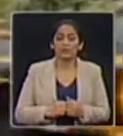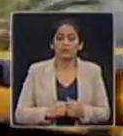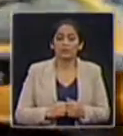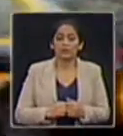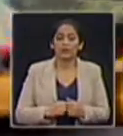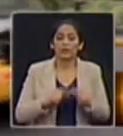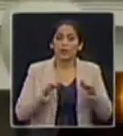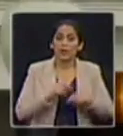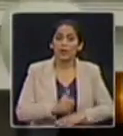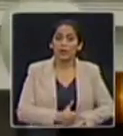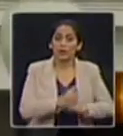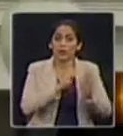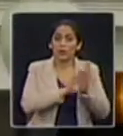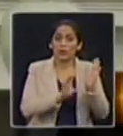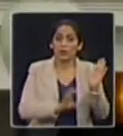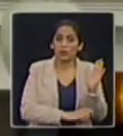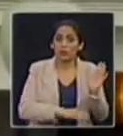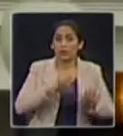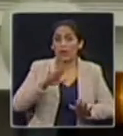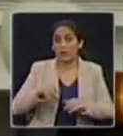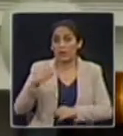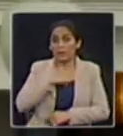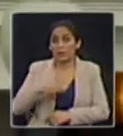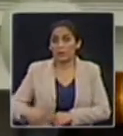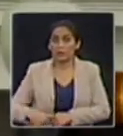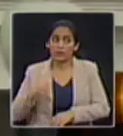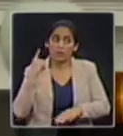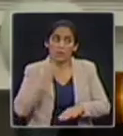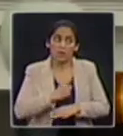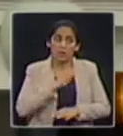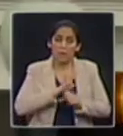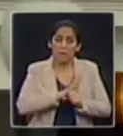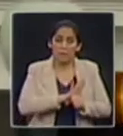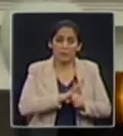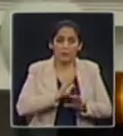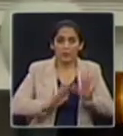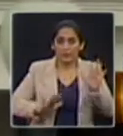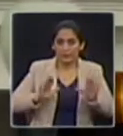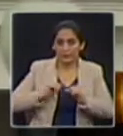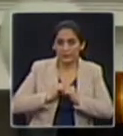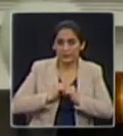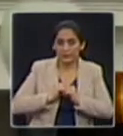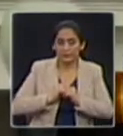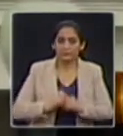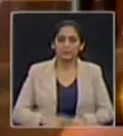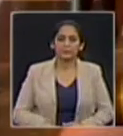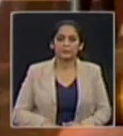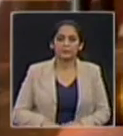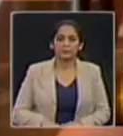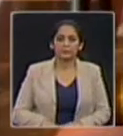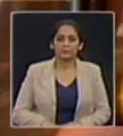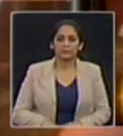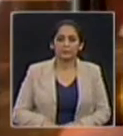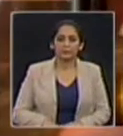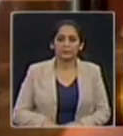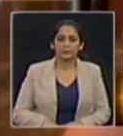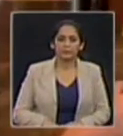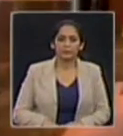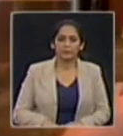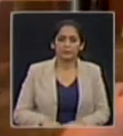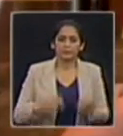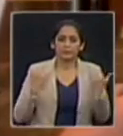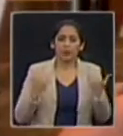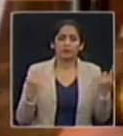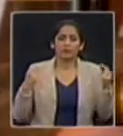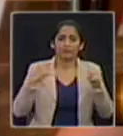primer mandatario, quien solicitó que el dictamen a favor de la consulta no se dilate más. Y lo cual me parece contradictorio a lo